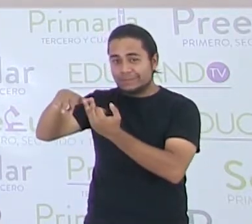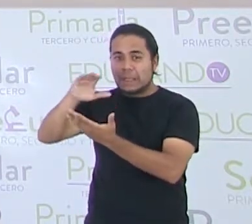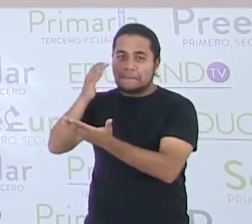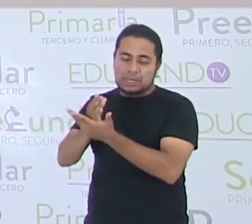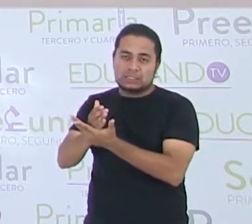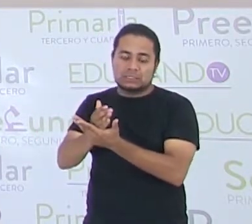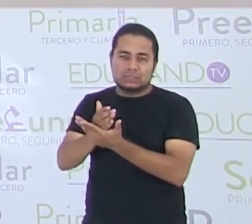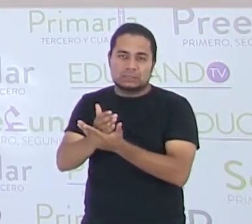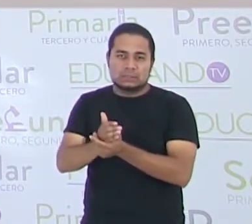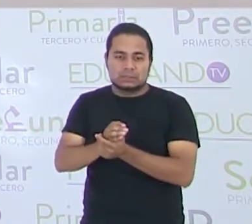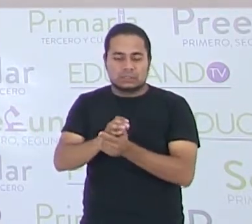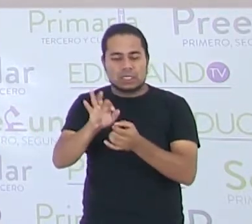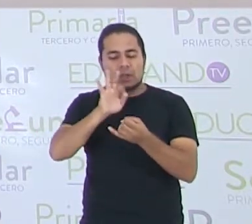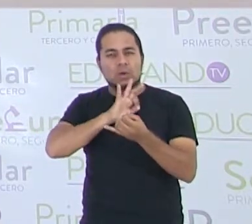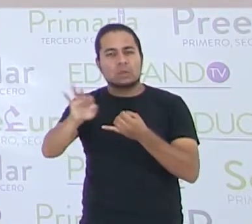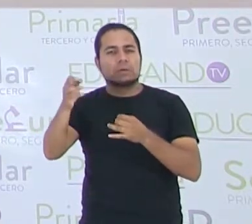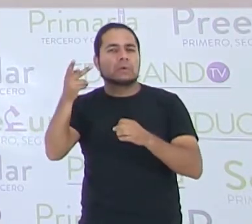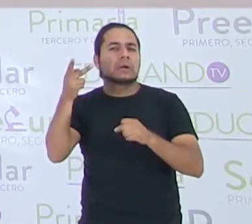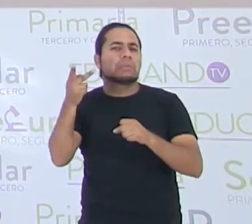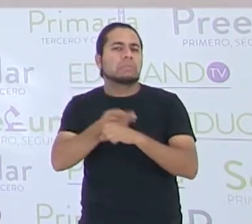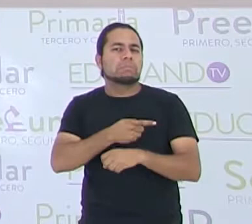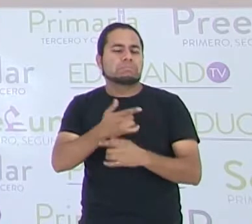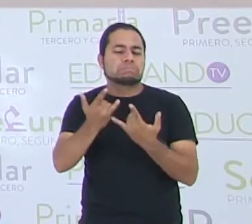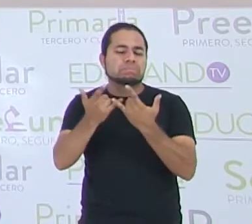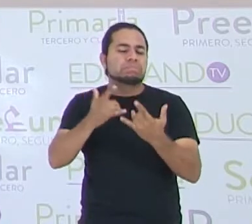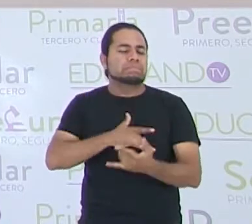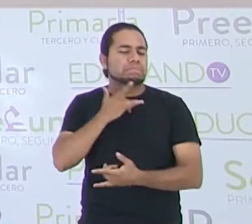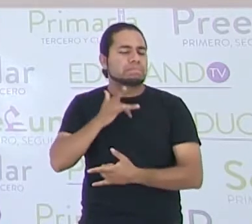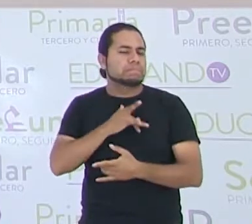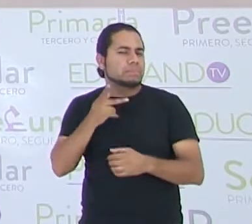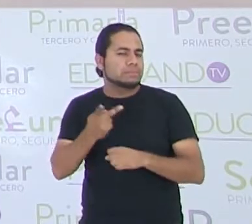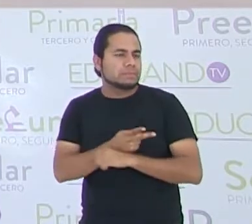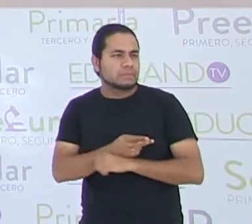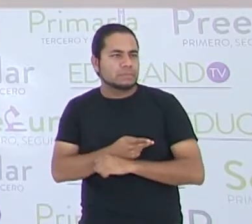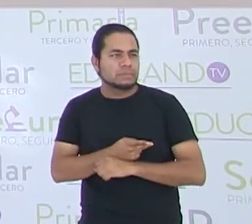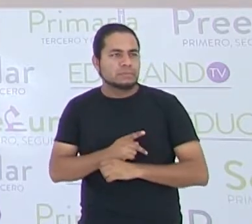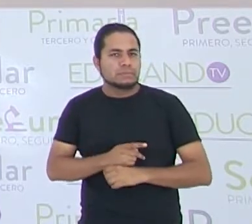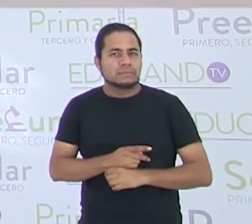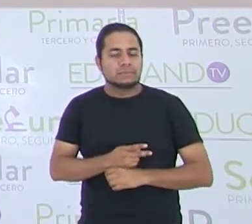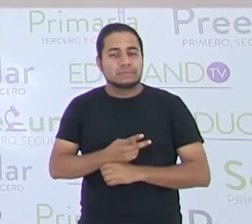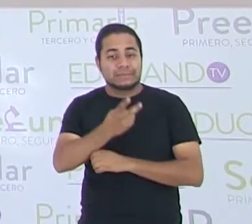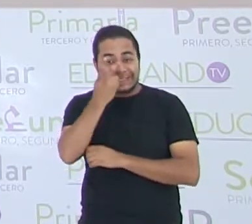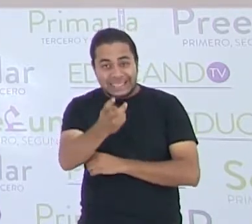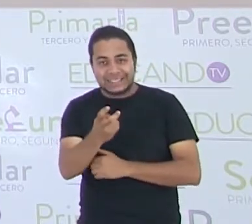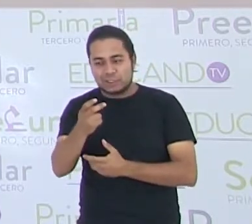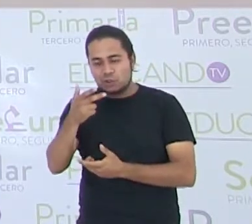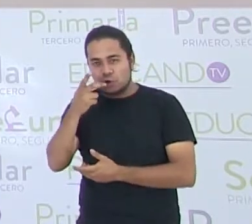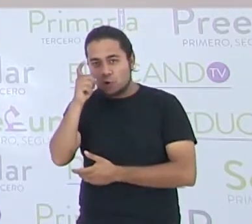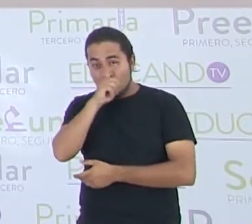¿Qué habrá pasado al final de esta historia? Le regalaron el osito.